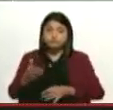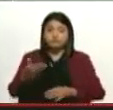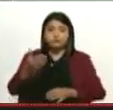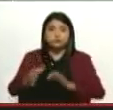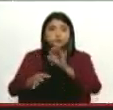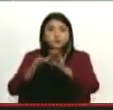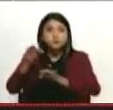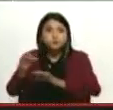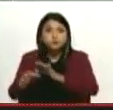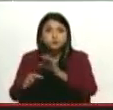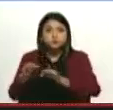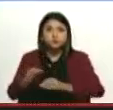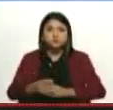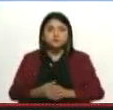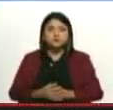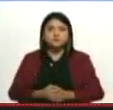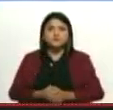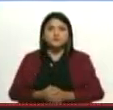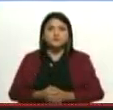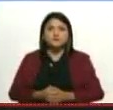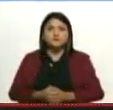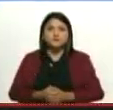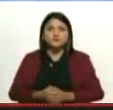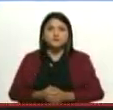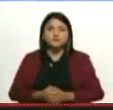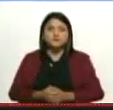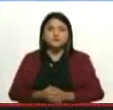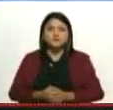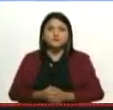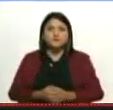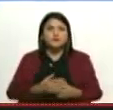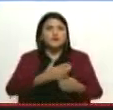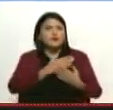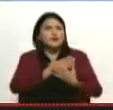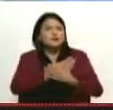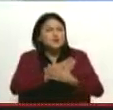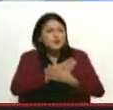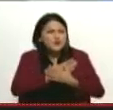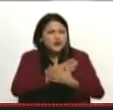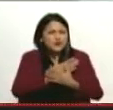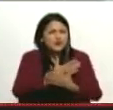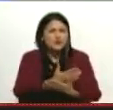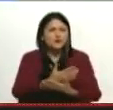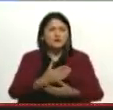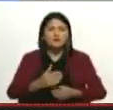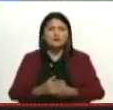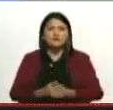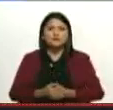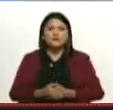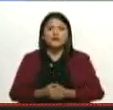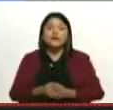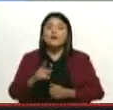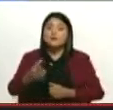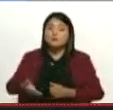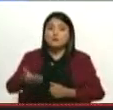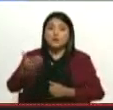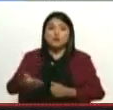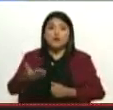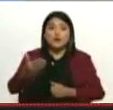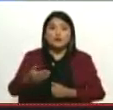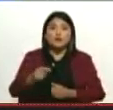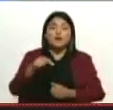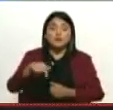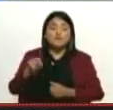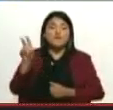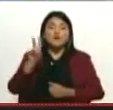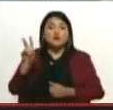daba en el contexto de la Unión de la solidaridad y también importante el papel que ha jugado nuestro país para